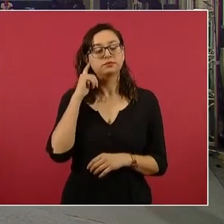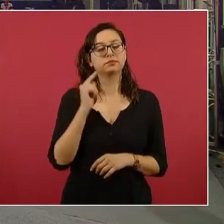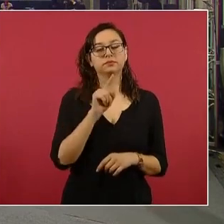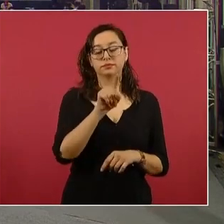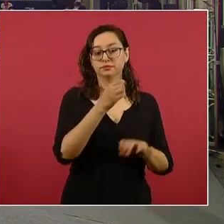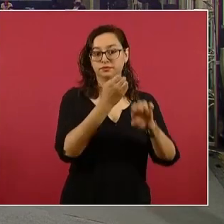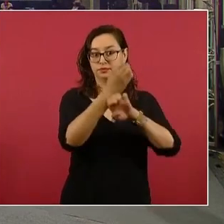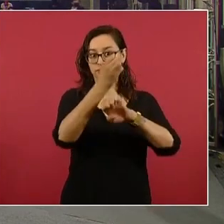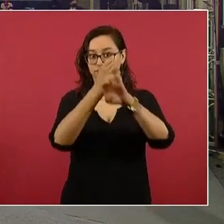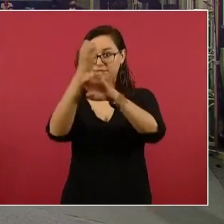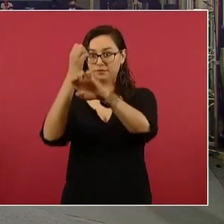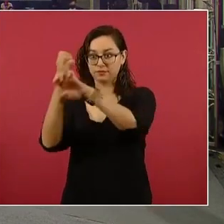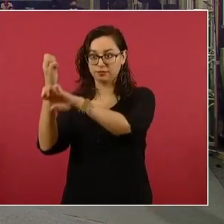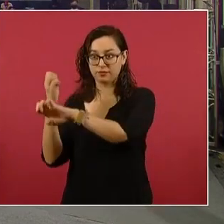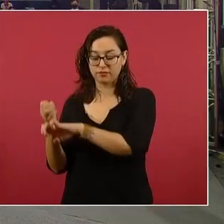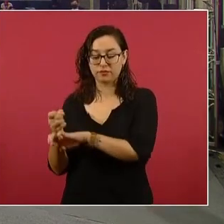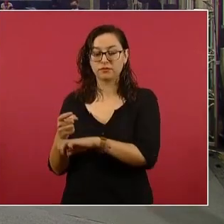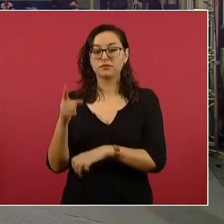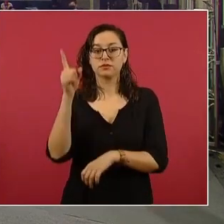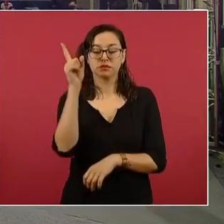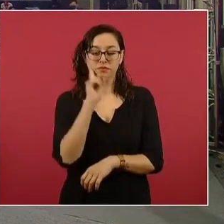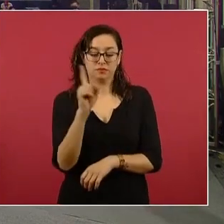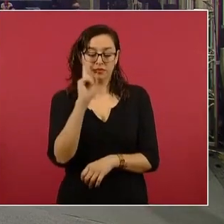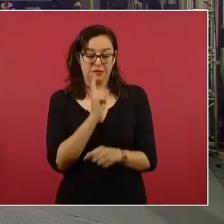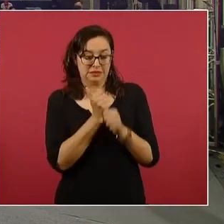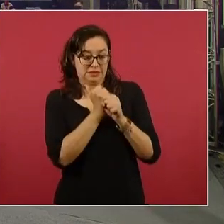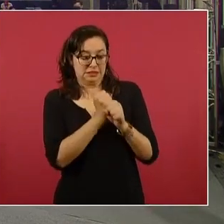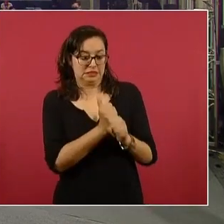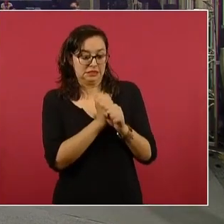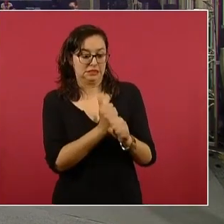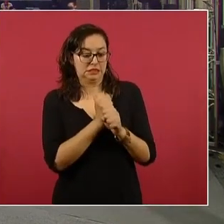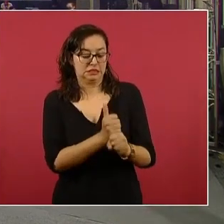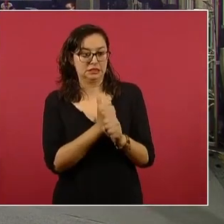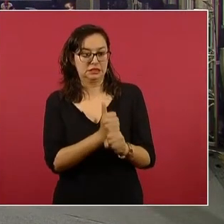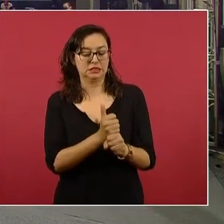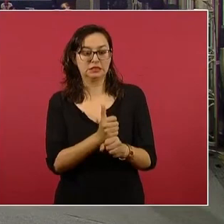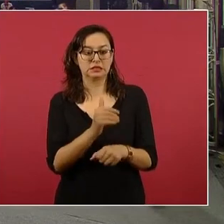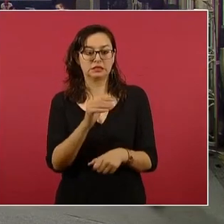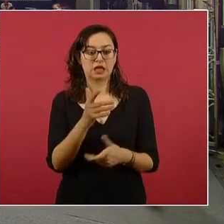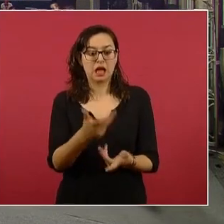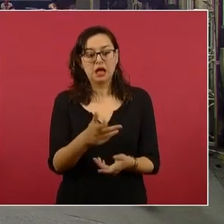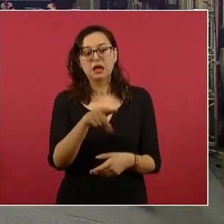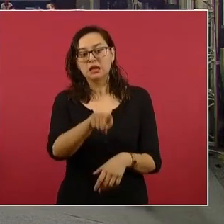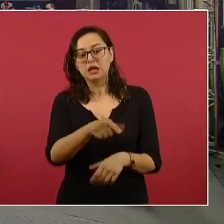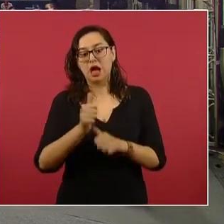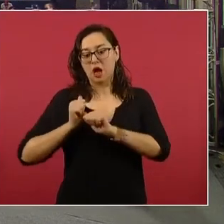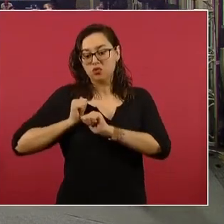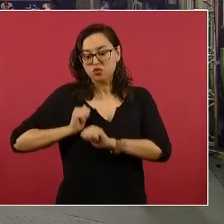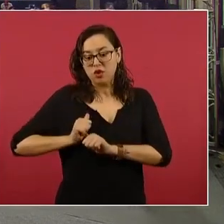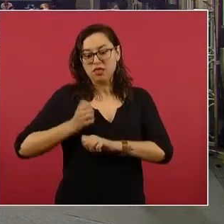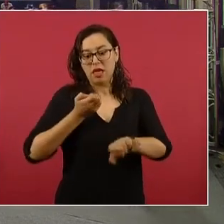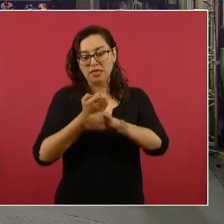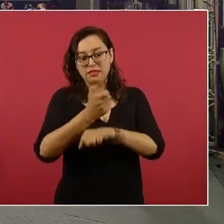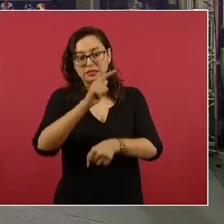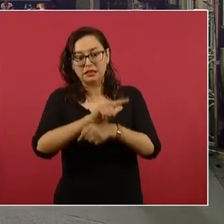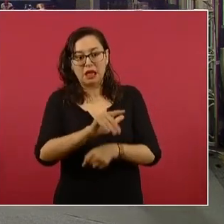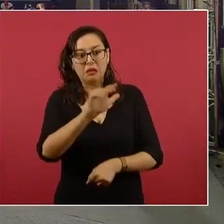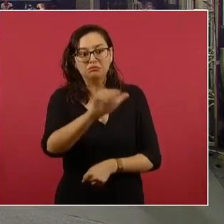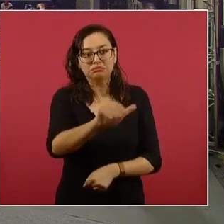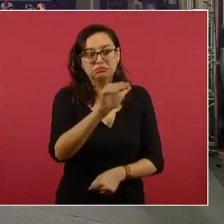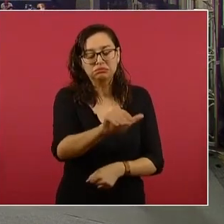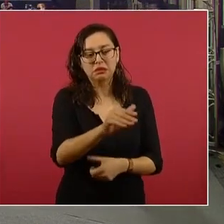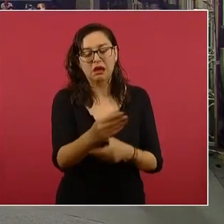agredidas puedan acudir también a instancias federales y tengan